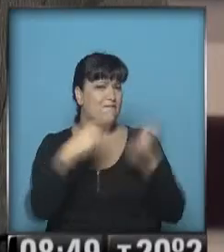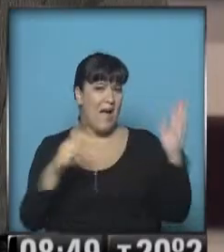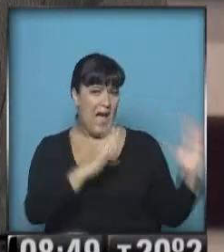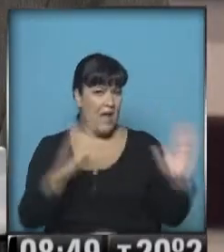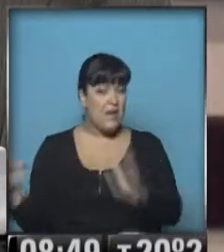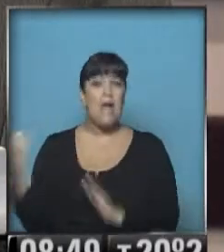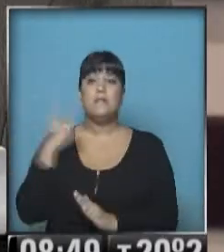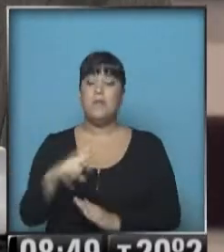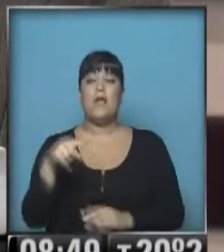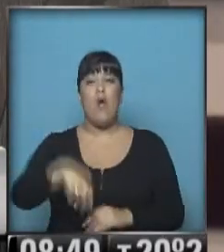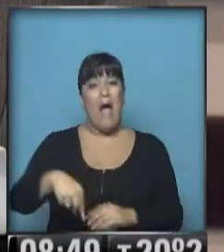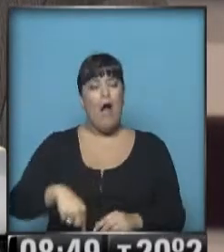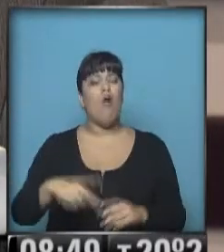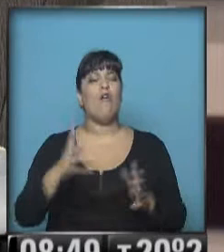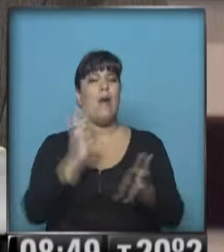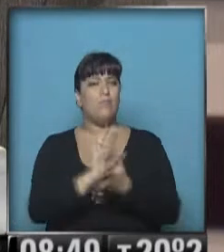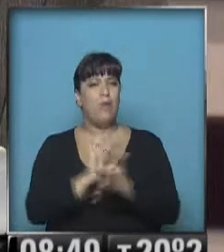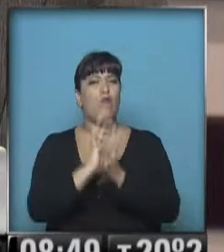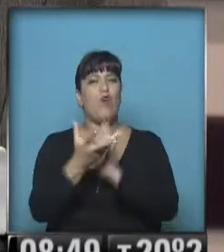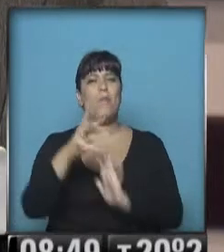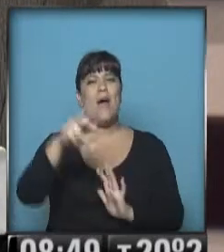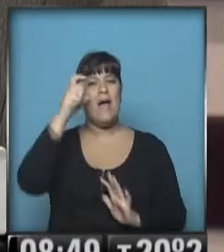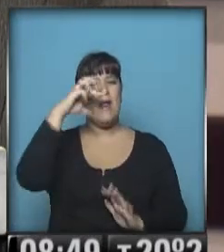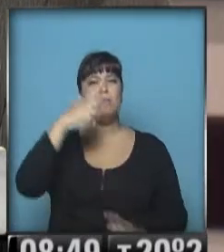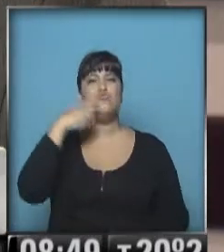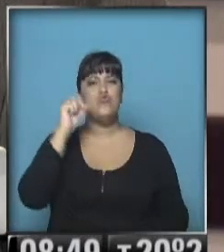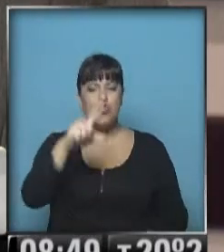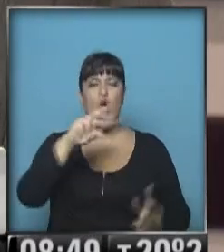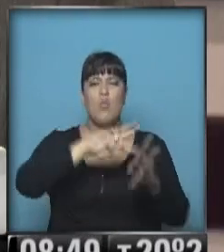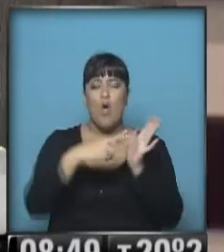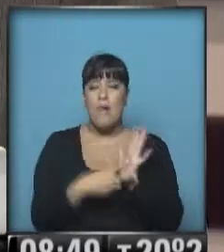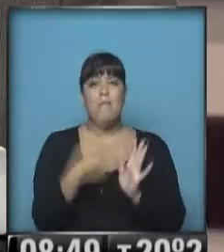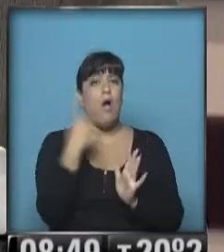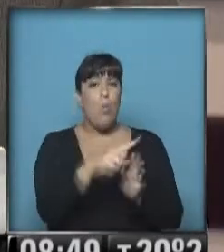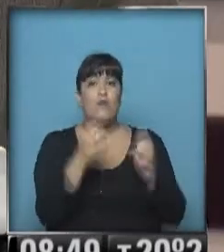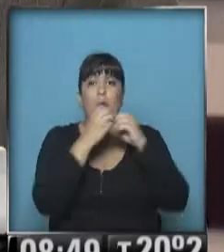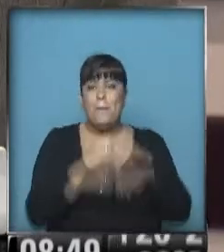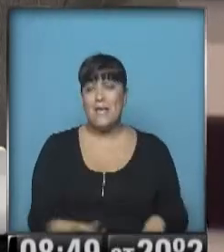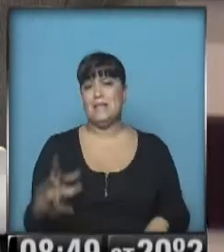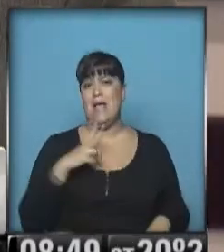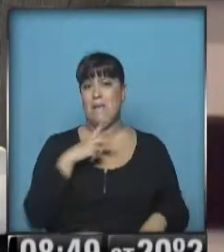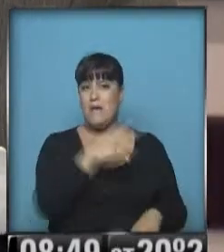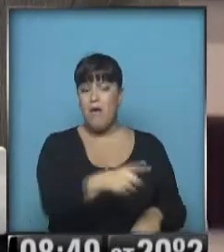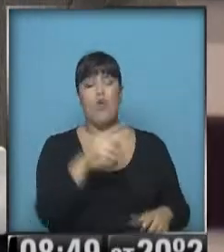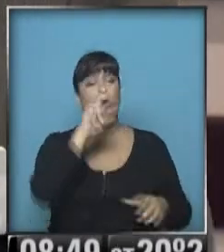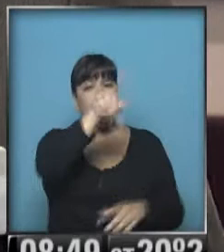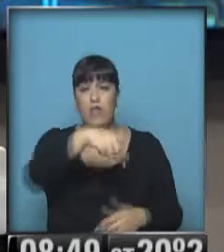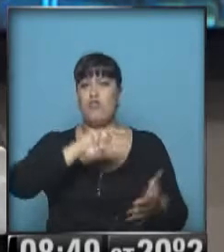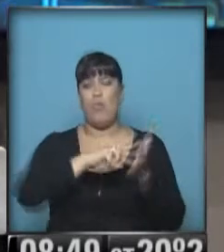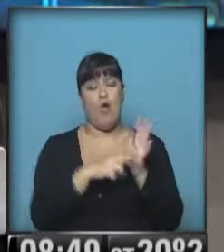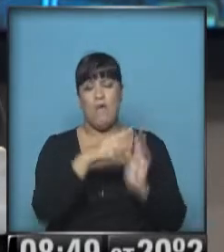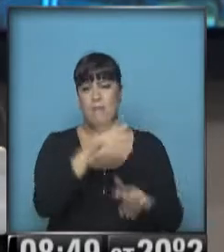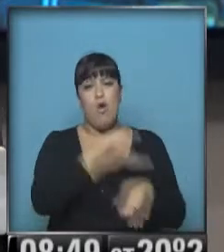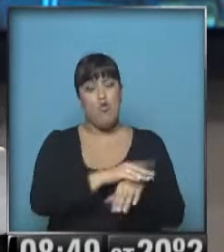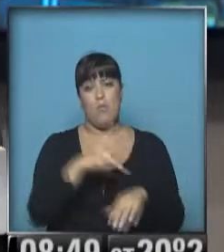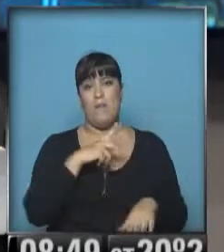la imagen que tenemos de aquella de repsol con tantos inconvenientes y con un inicio privatizador que trajo muchos problemas a ver hablamos ahí